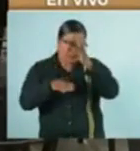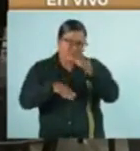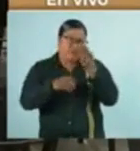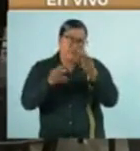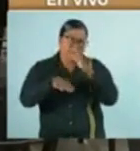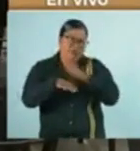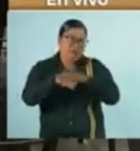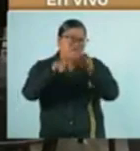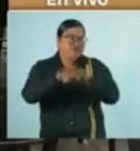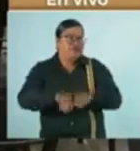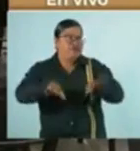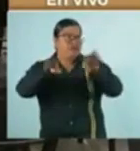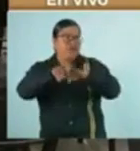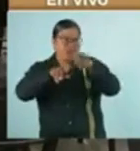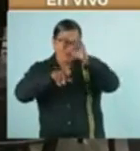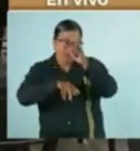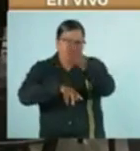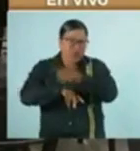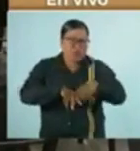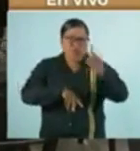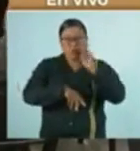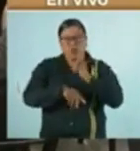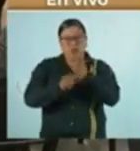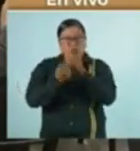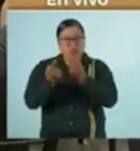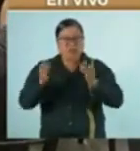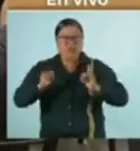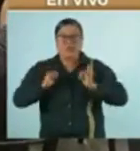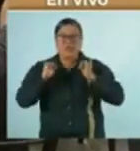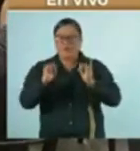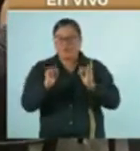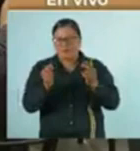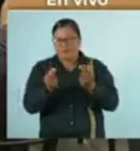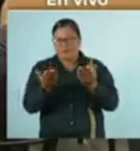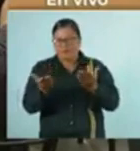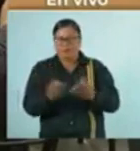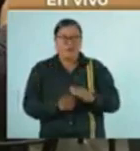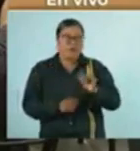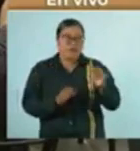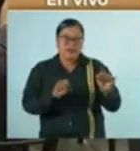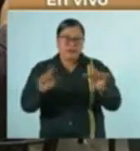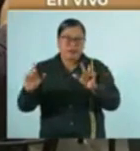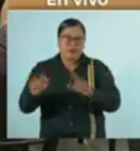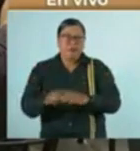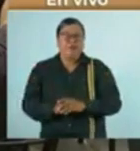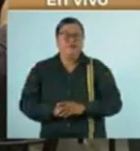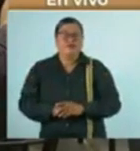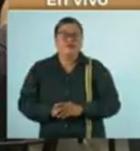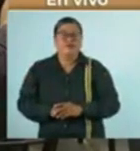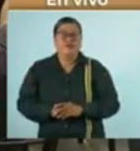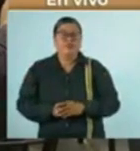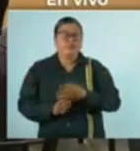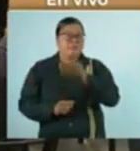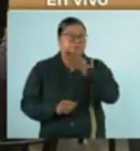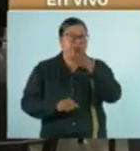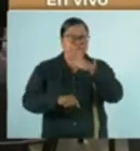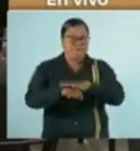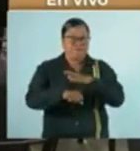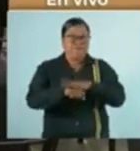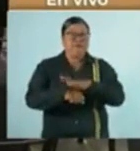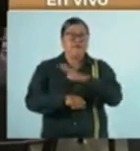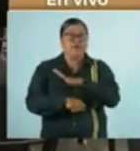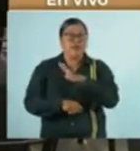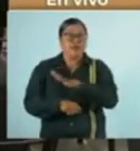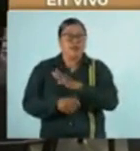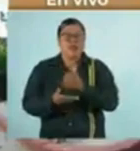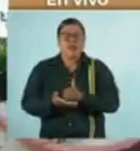para que llegue a todas y todos los niños, niñas y adolescentes. La que sigue, por favor. También informarles que se llevó a cabo el